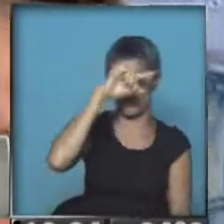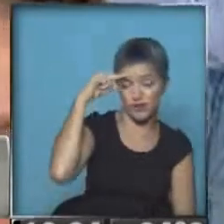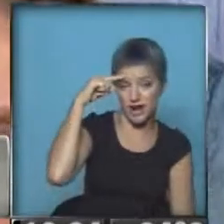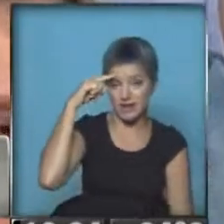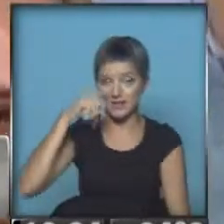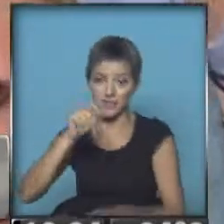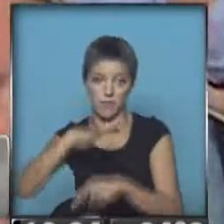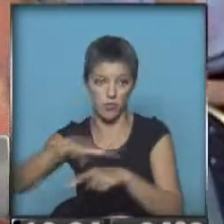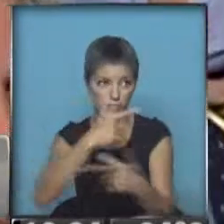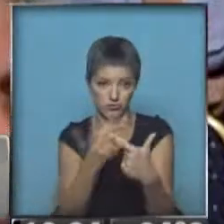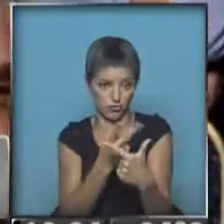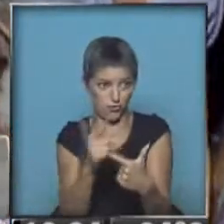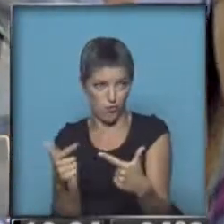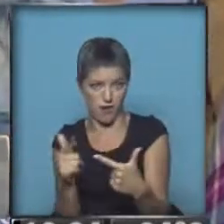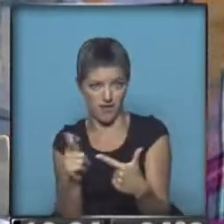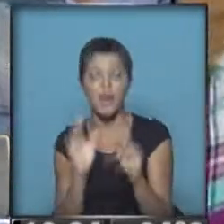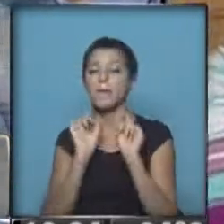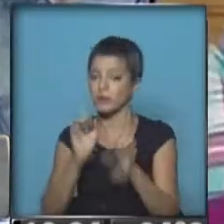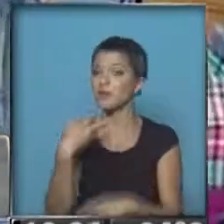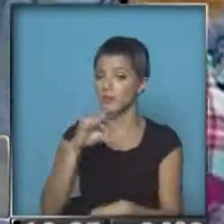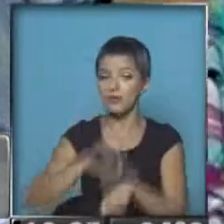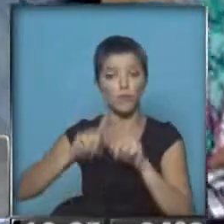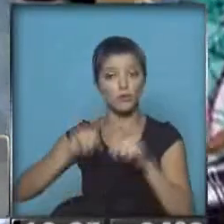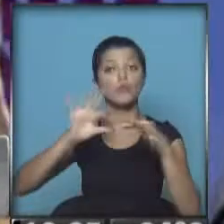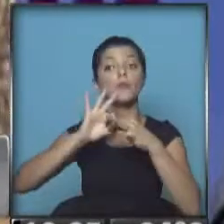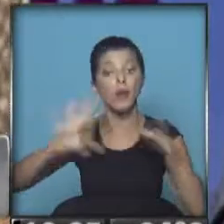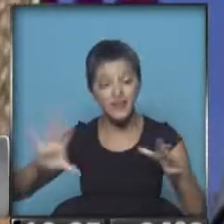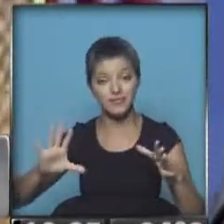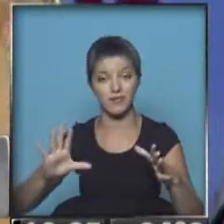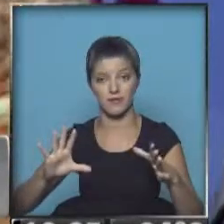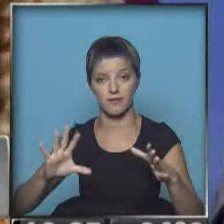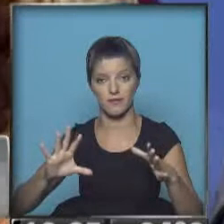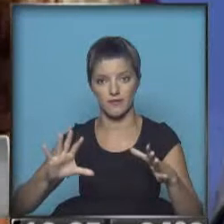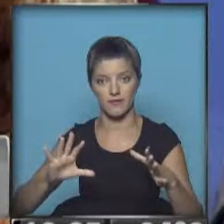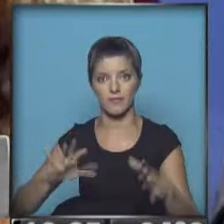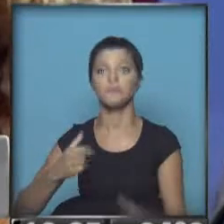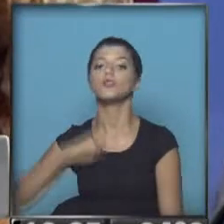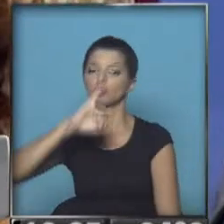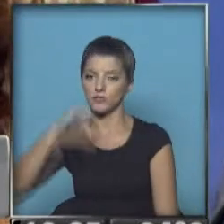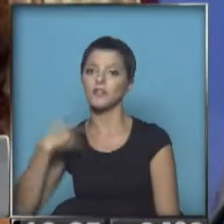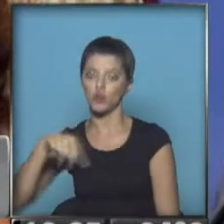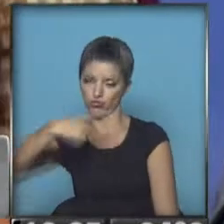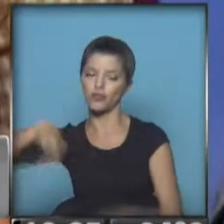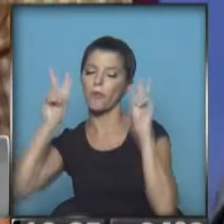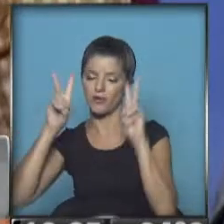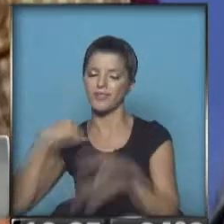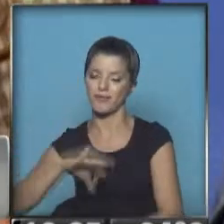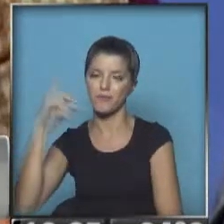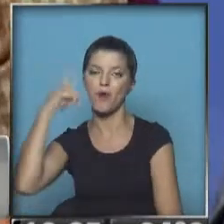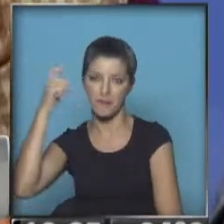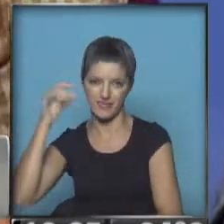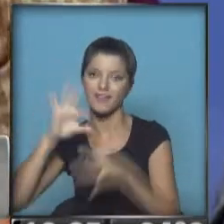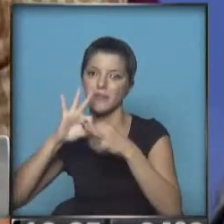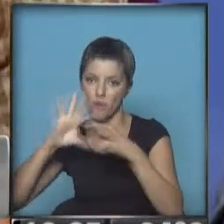ni popular. Pero además tenés que hacerlo en democracia. Y eso sí lo tuvimos que aprender los peronistas. Es